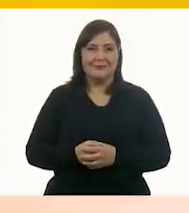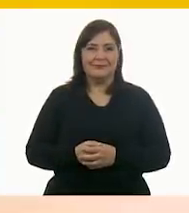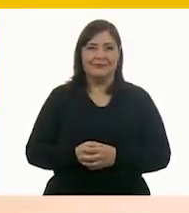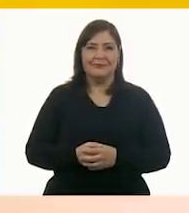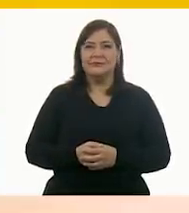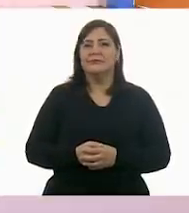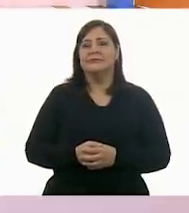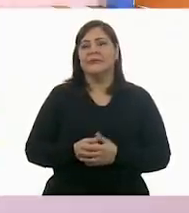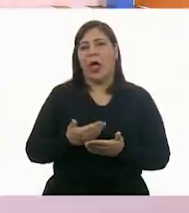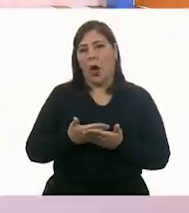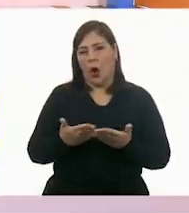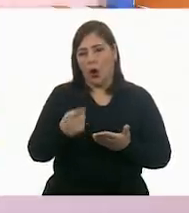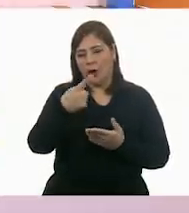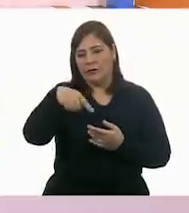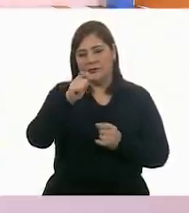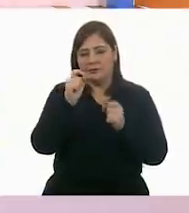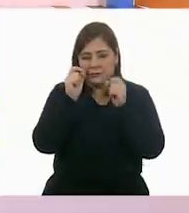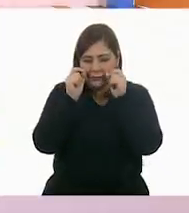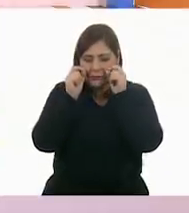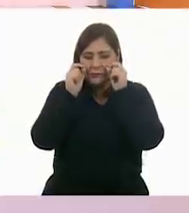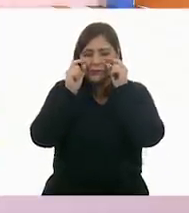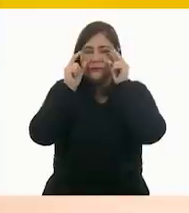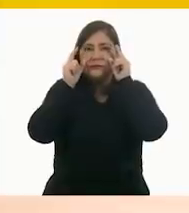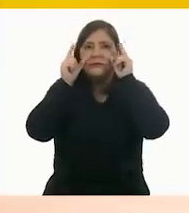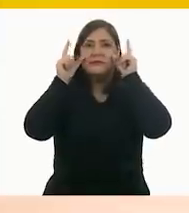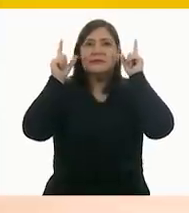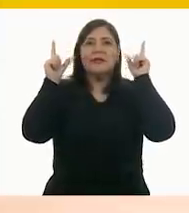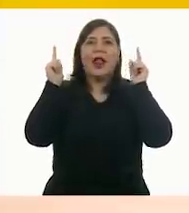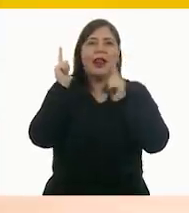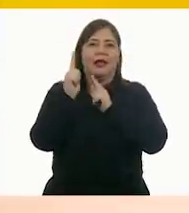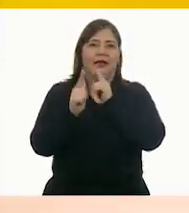Ahora vamos a abrir los ojos lentamente.